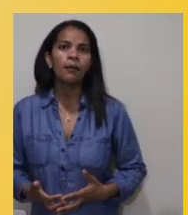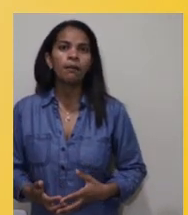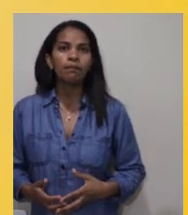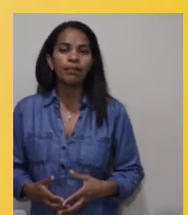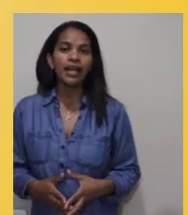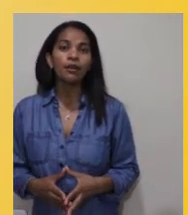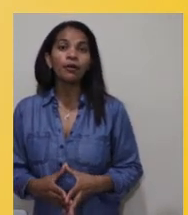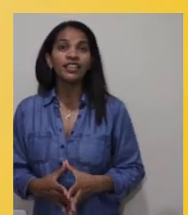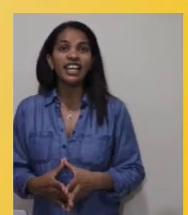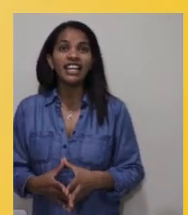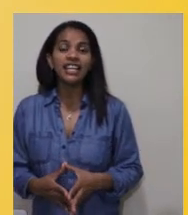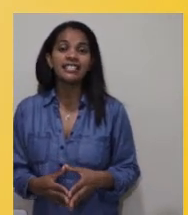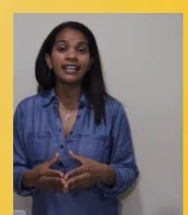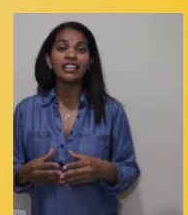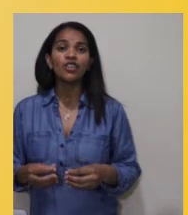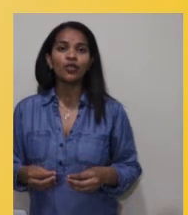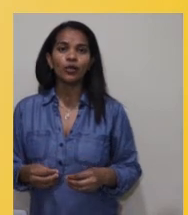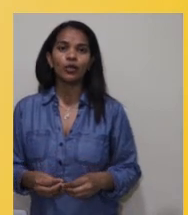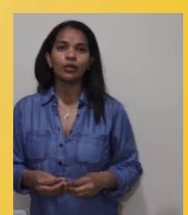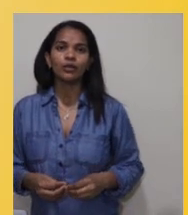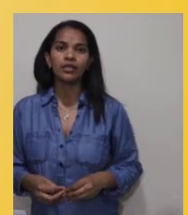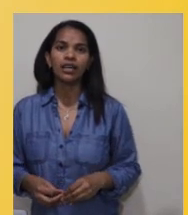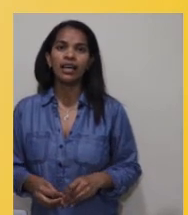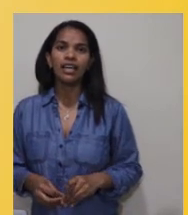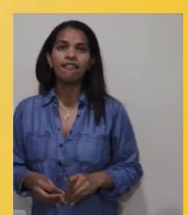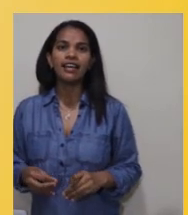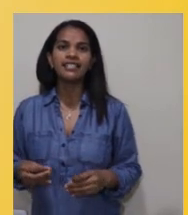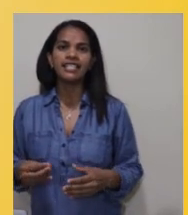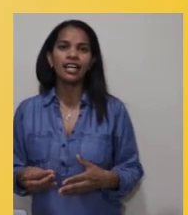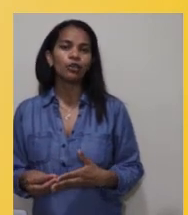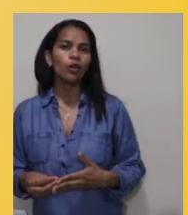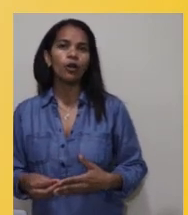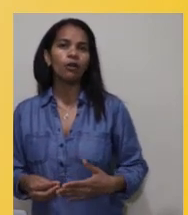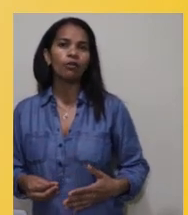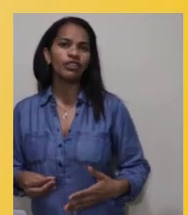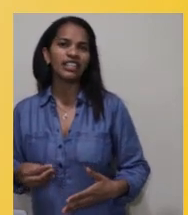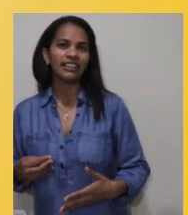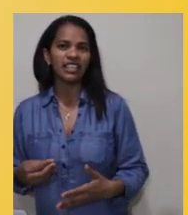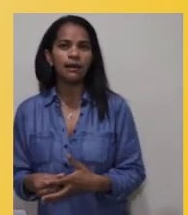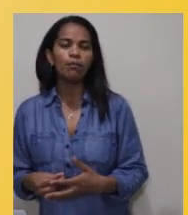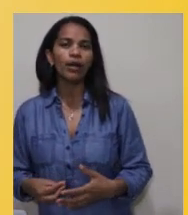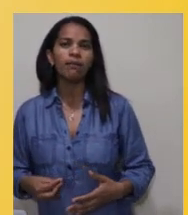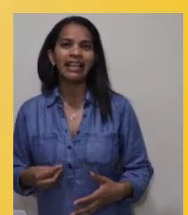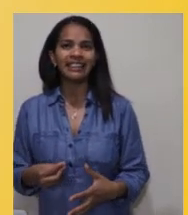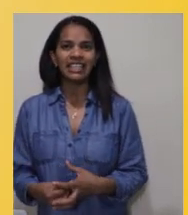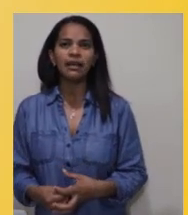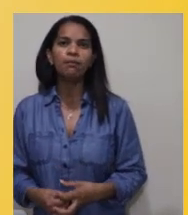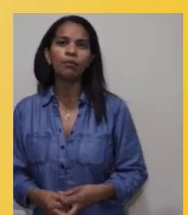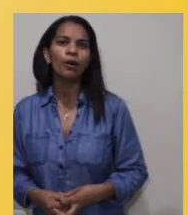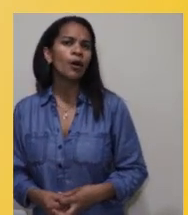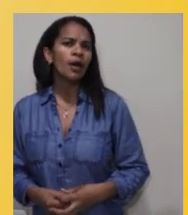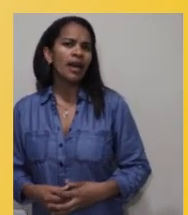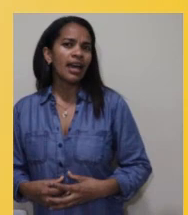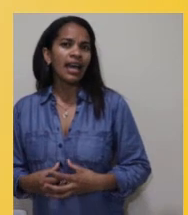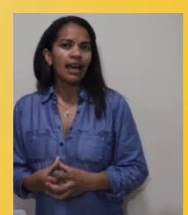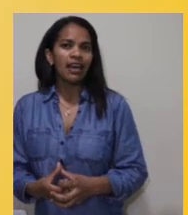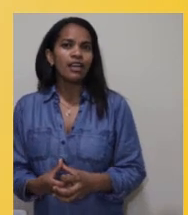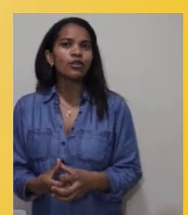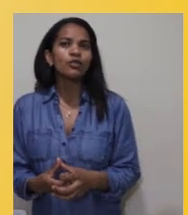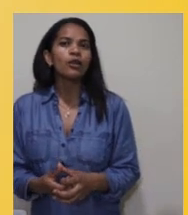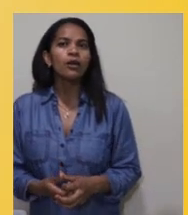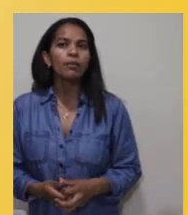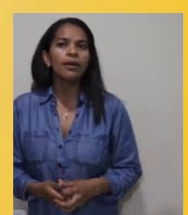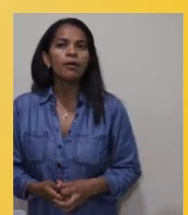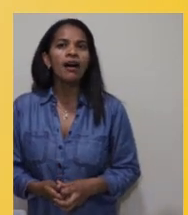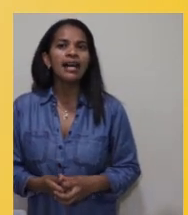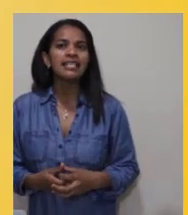ilógico, pero tiene que ser de nosotros y vencer todos los contratiempos, el mal tiempo.